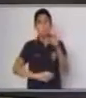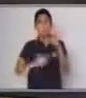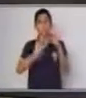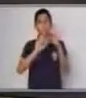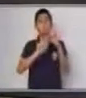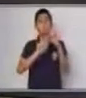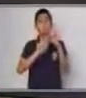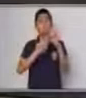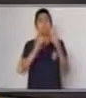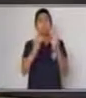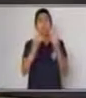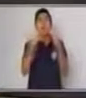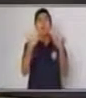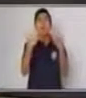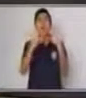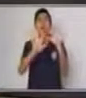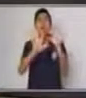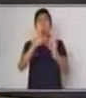número 11,